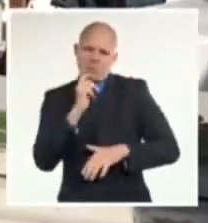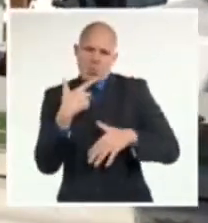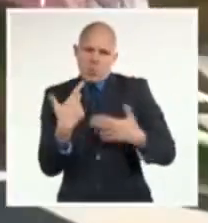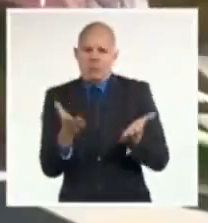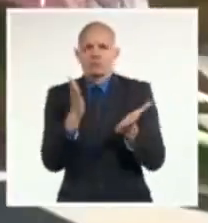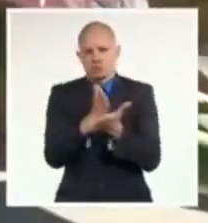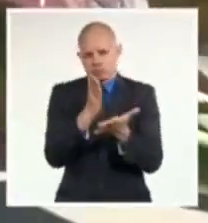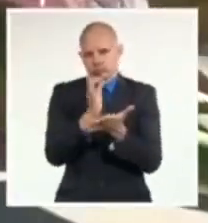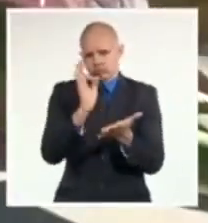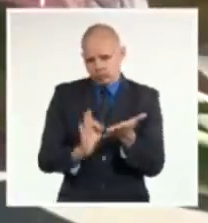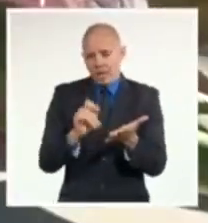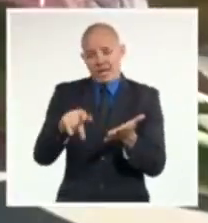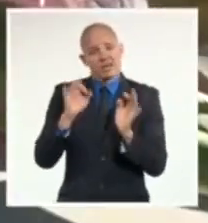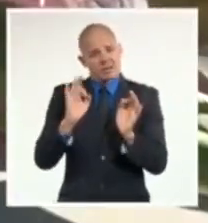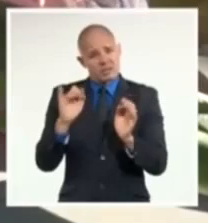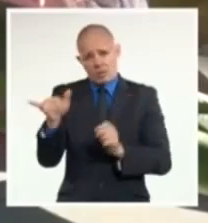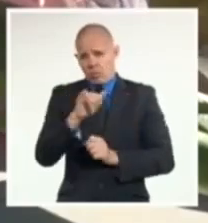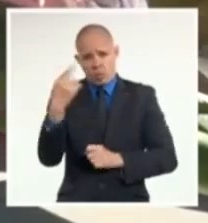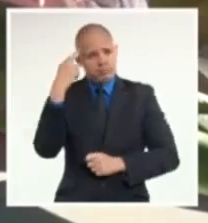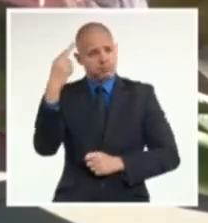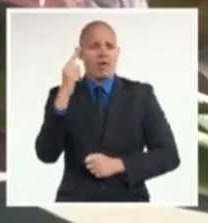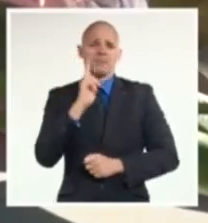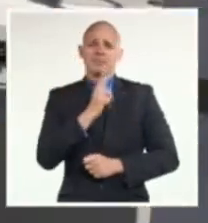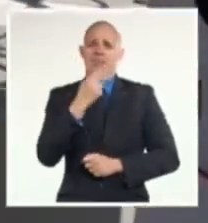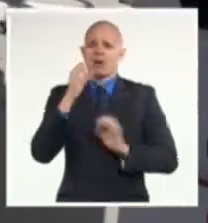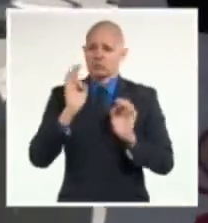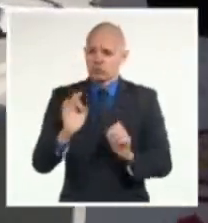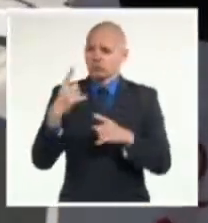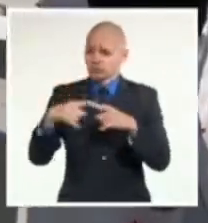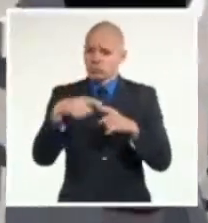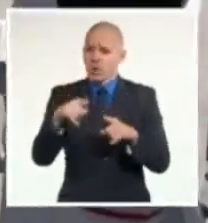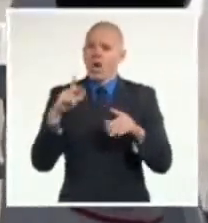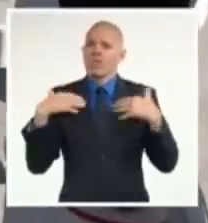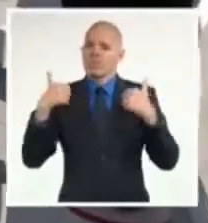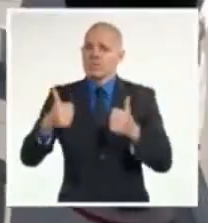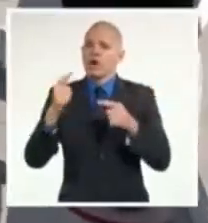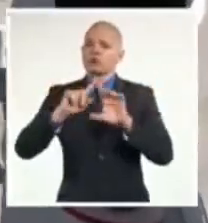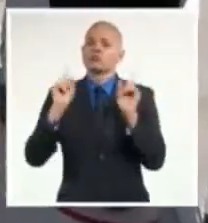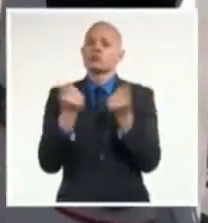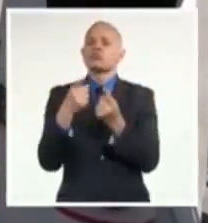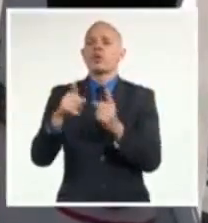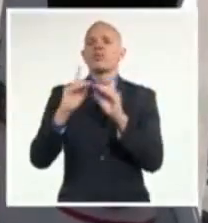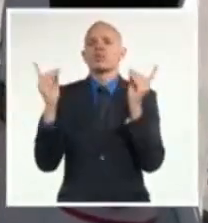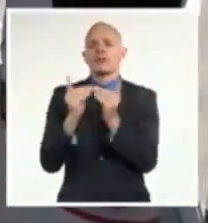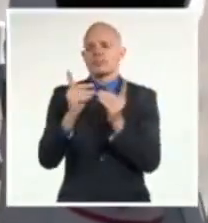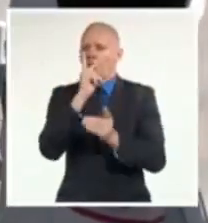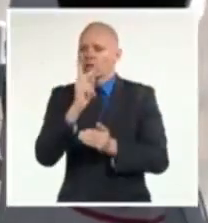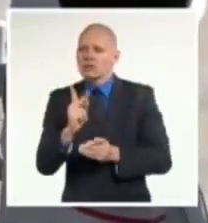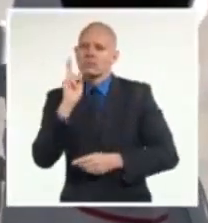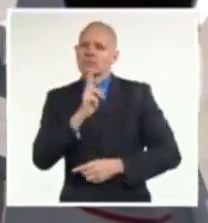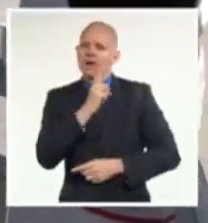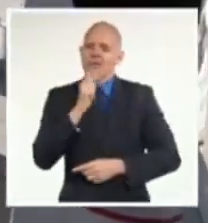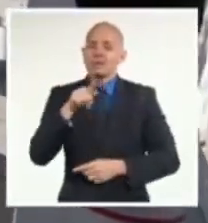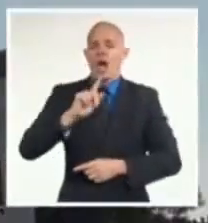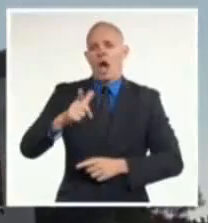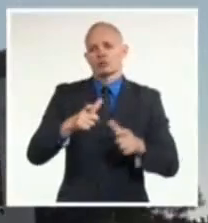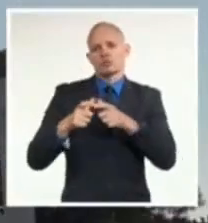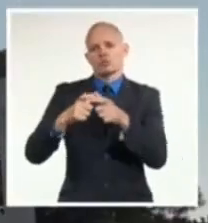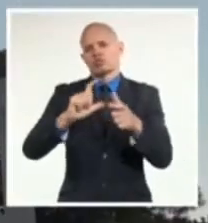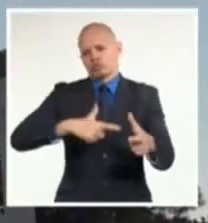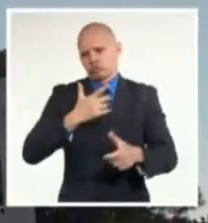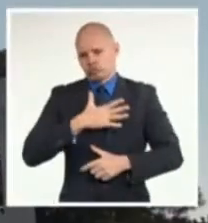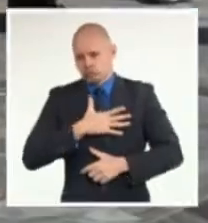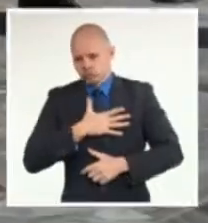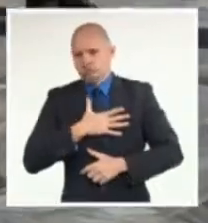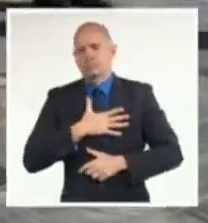y obra del apóstol, como director de la oficina del programa Martiano y de la Sociedad Cultural, que también lleva el nombre del maestro.